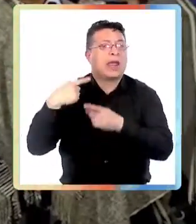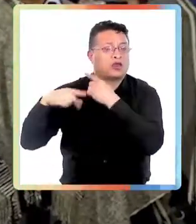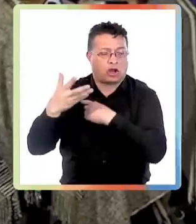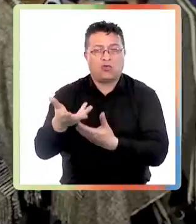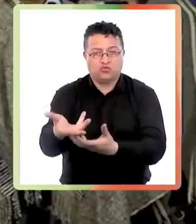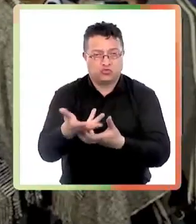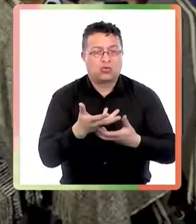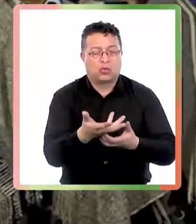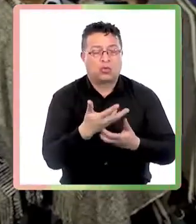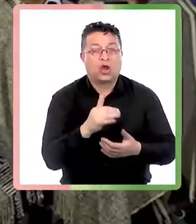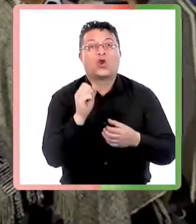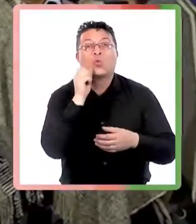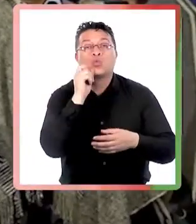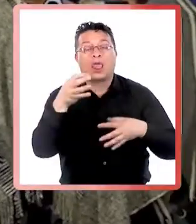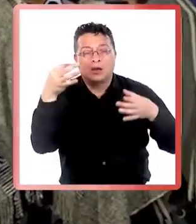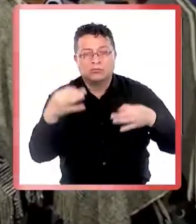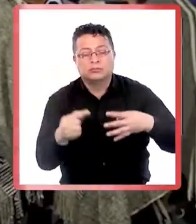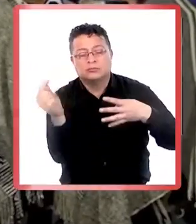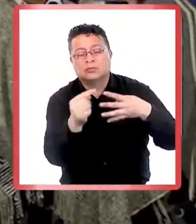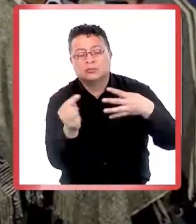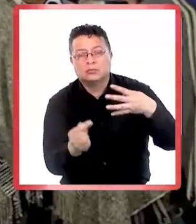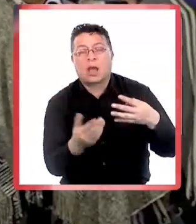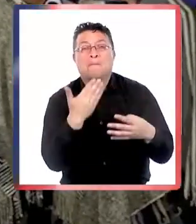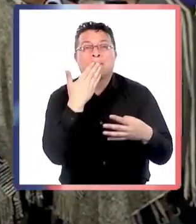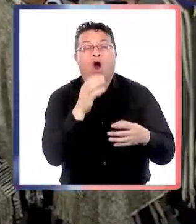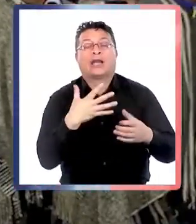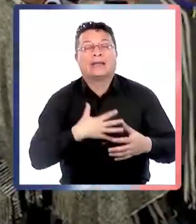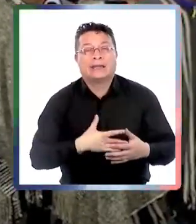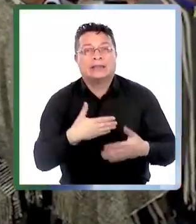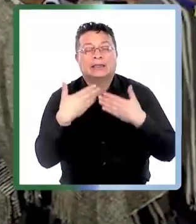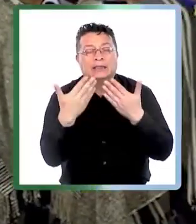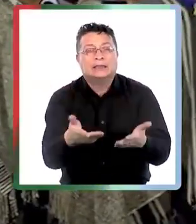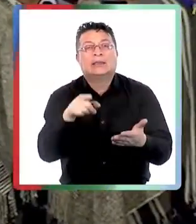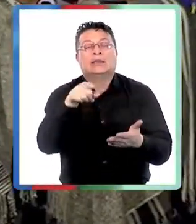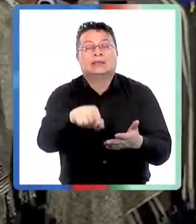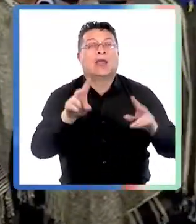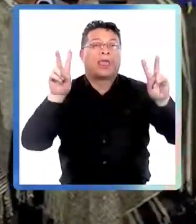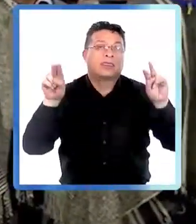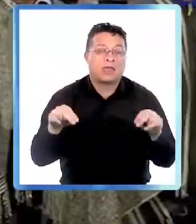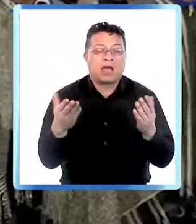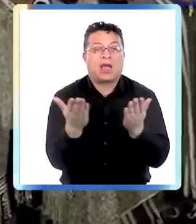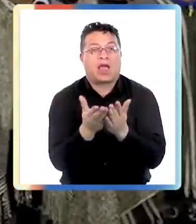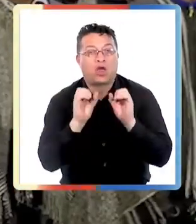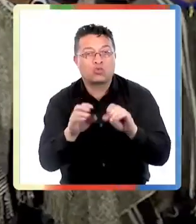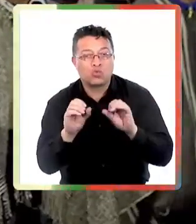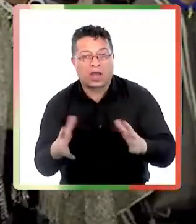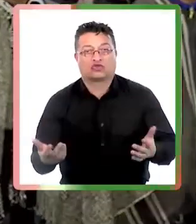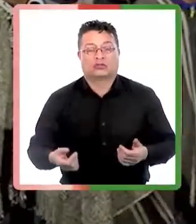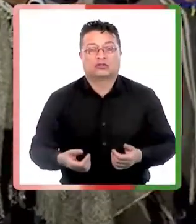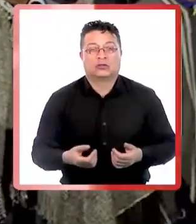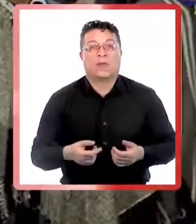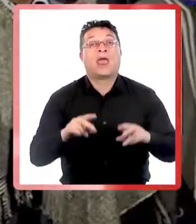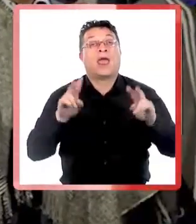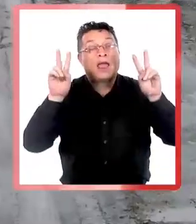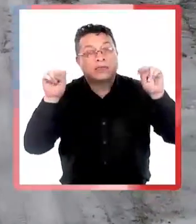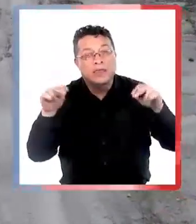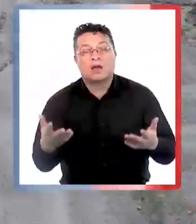dolores históricos y cuáles son las cosas concretas en las que podemos mejorar, por ejemplo, en materia de